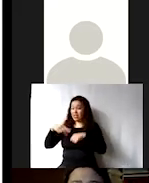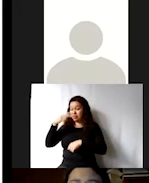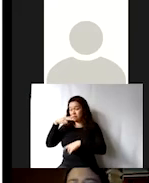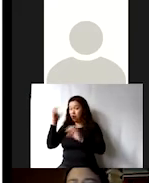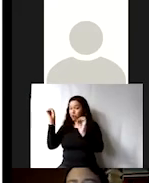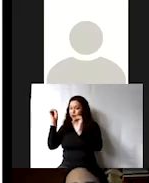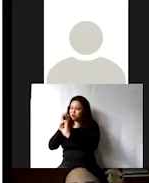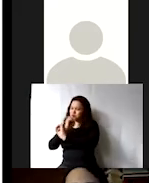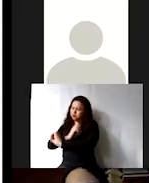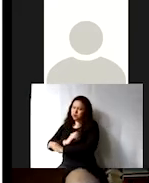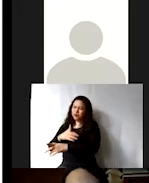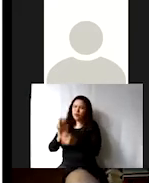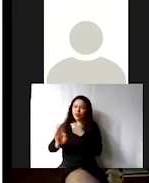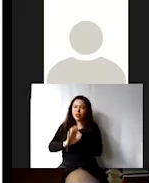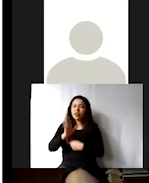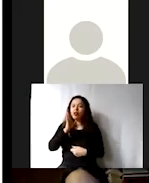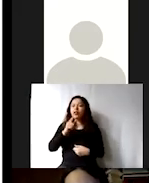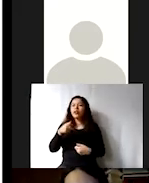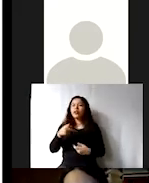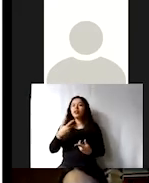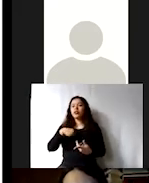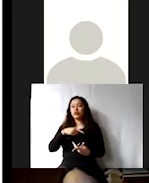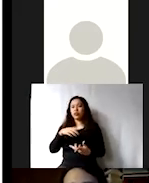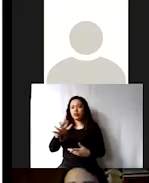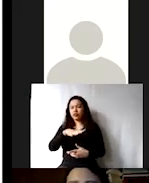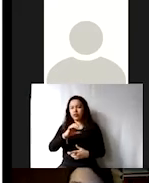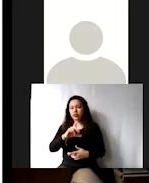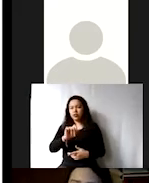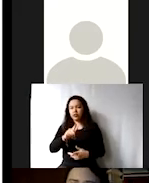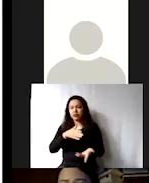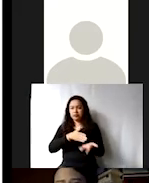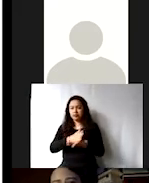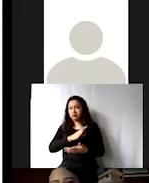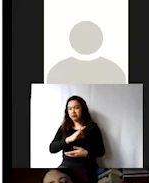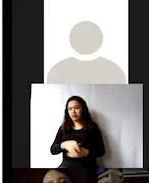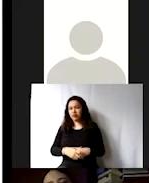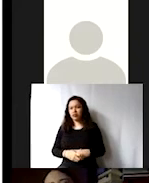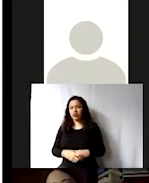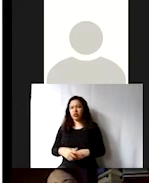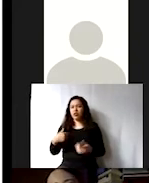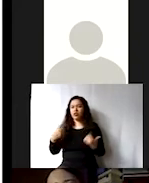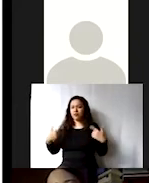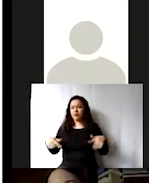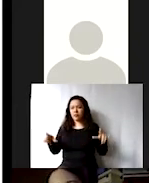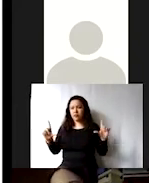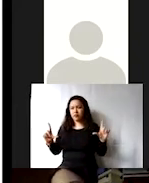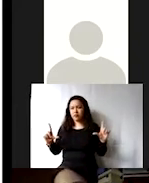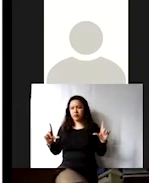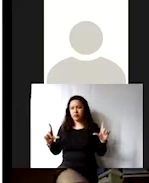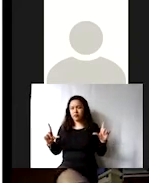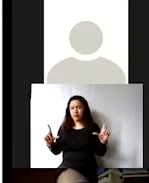evitar, pero sí es una puerta de entrada para la sociedad civil. Y sobre todo, se los vuelvo a poner acá como lo hice en la